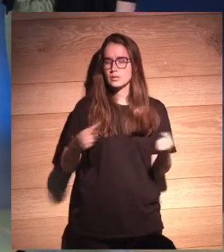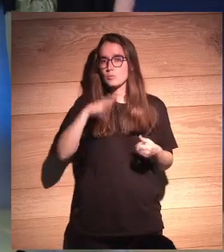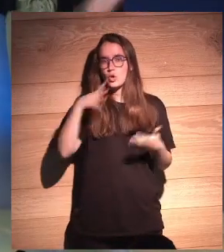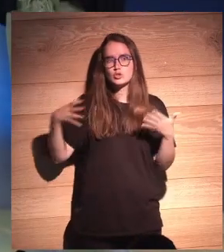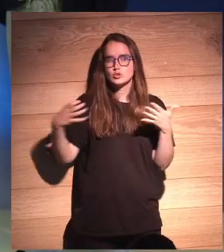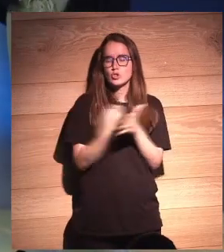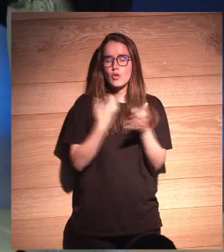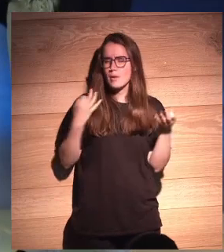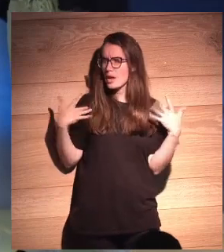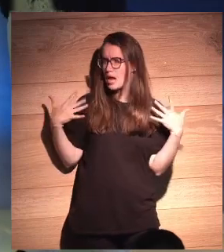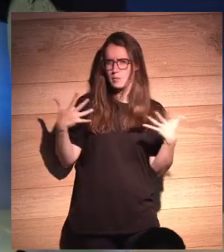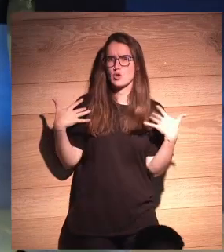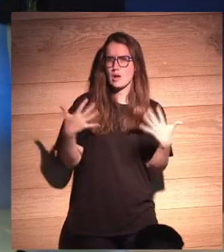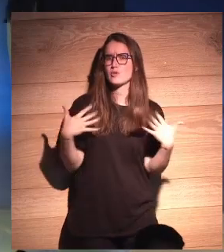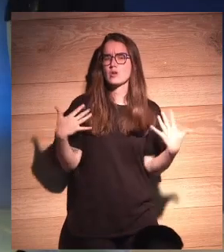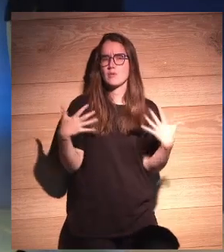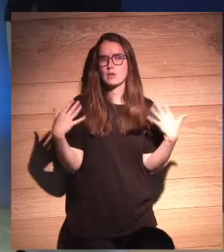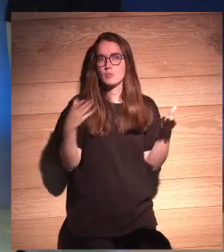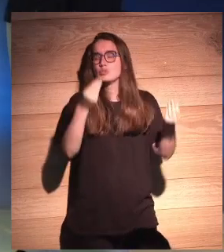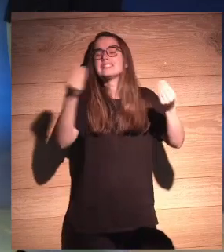porque todo tenía que ser muy rápido.